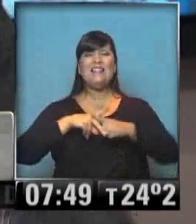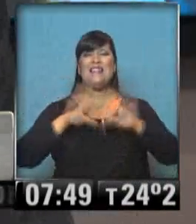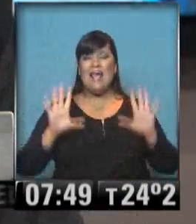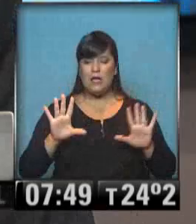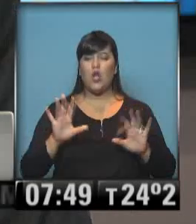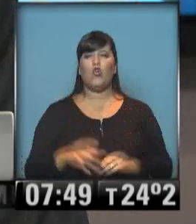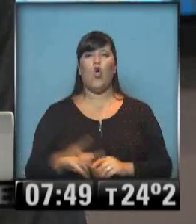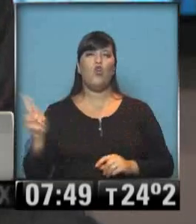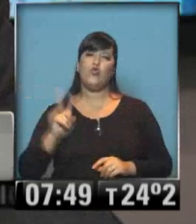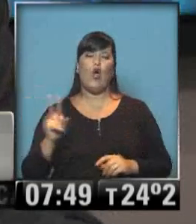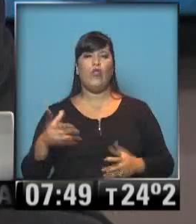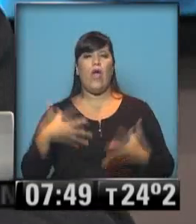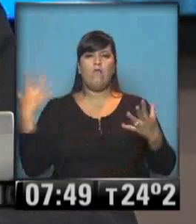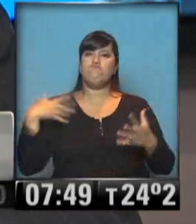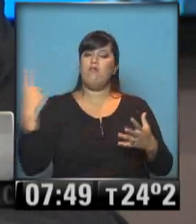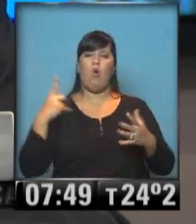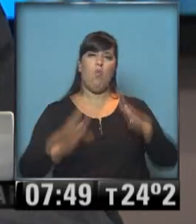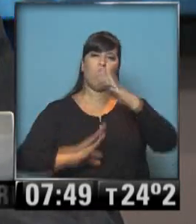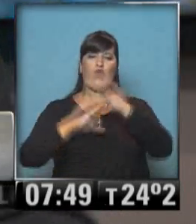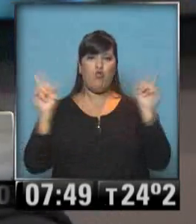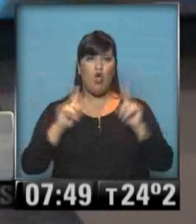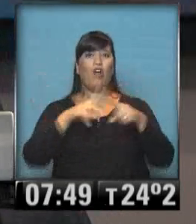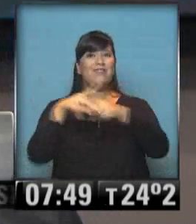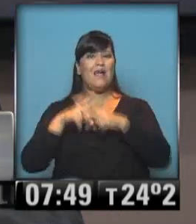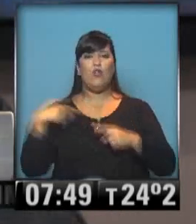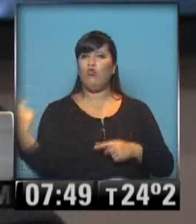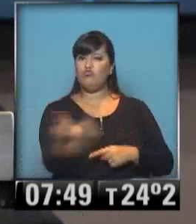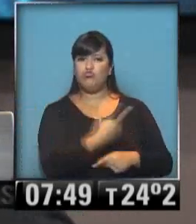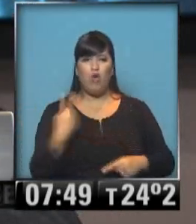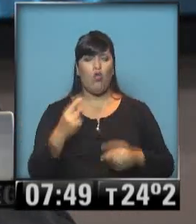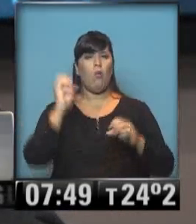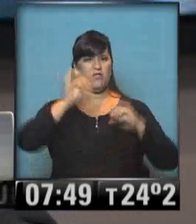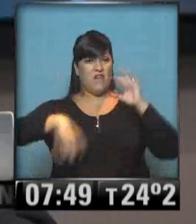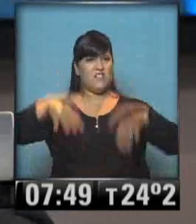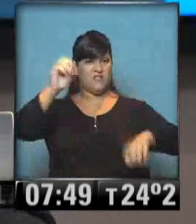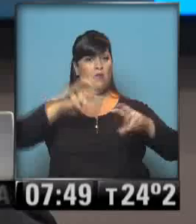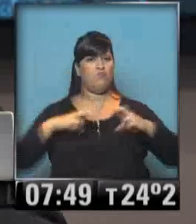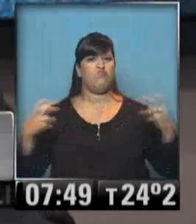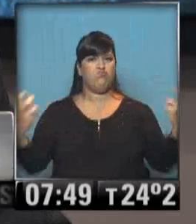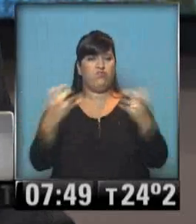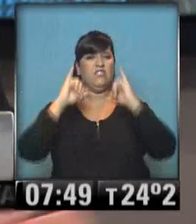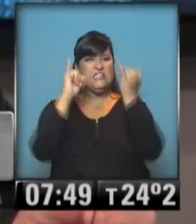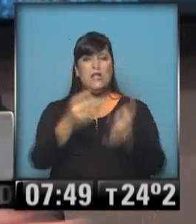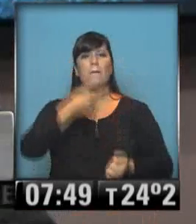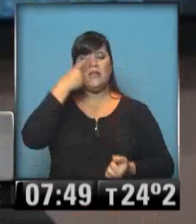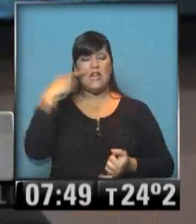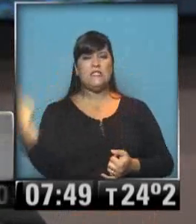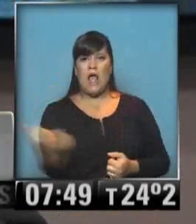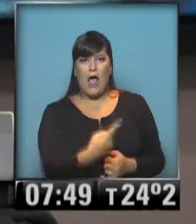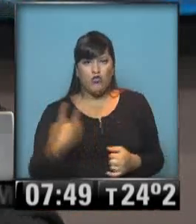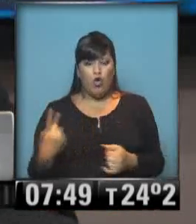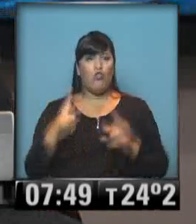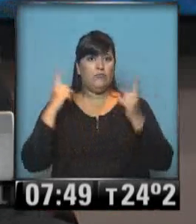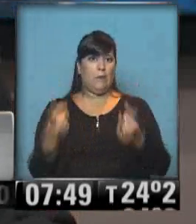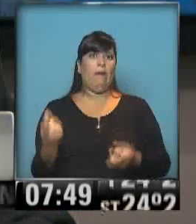nivel de sus grandes dirigentes a nivel técnico todas las entidades de la mesa de enlace estuvieron ayer presente porque es de interés de todos los productores esto y no